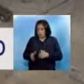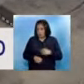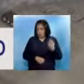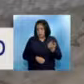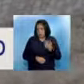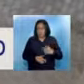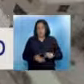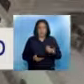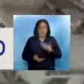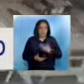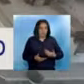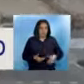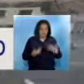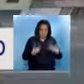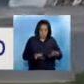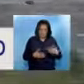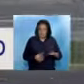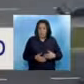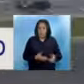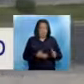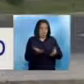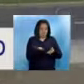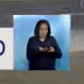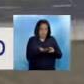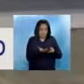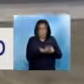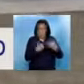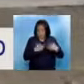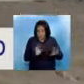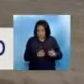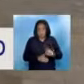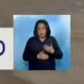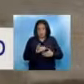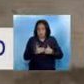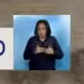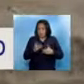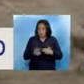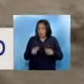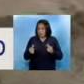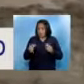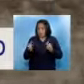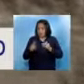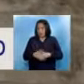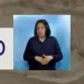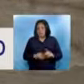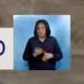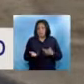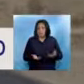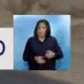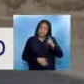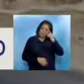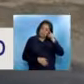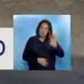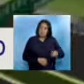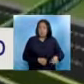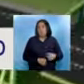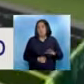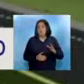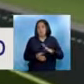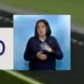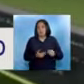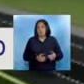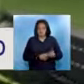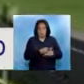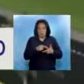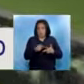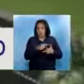Ya está totalmente agotado el trámite administrativo y se está avanzando muy rápido la obra y pensamos para diciembre. Esta obra consta de